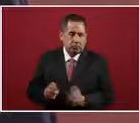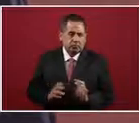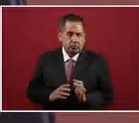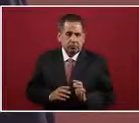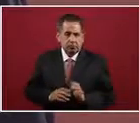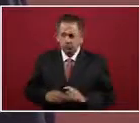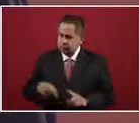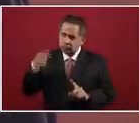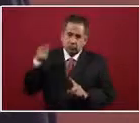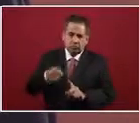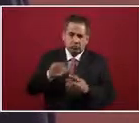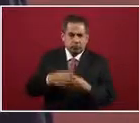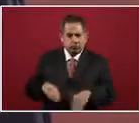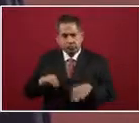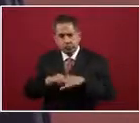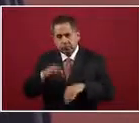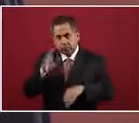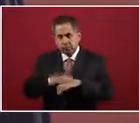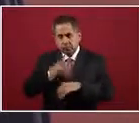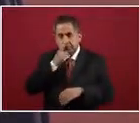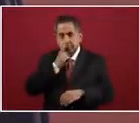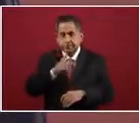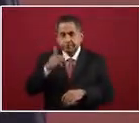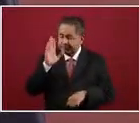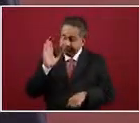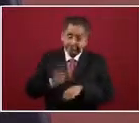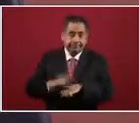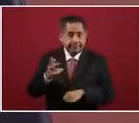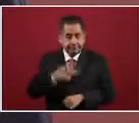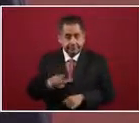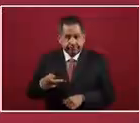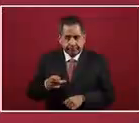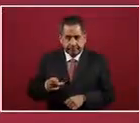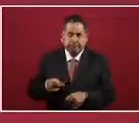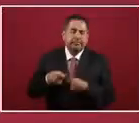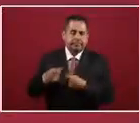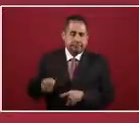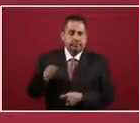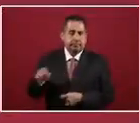La preferencia es a los más pobres,